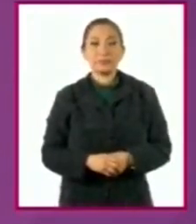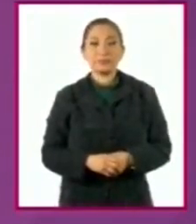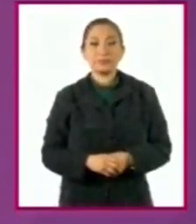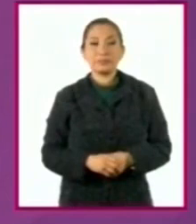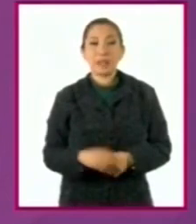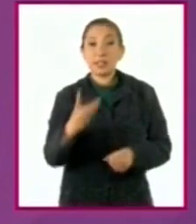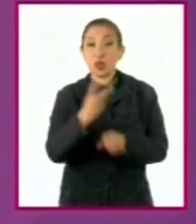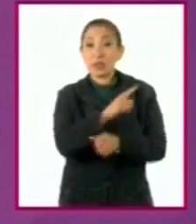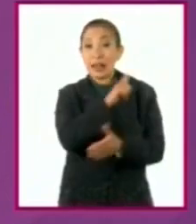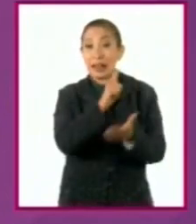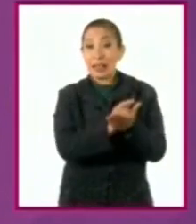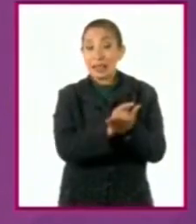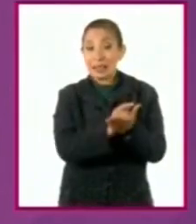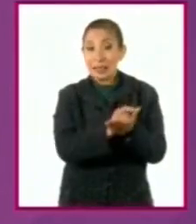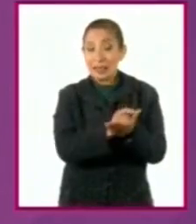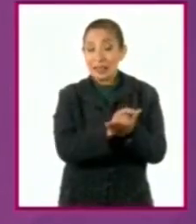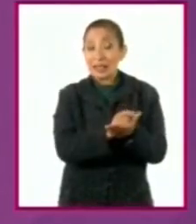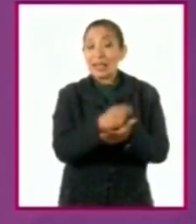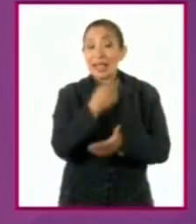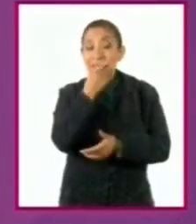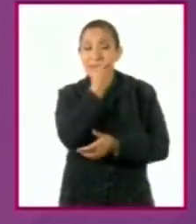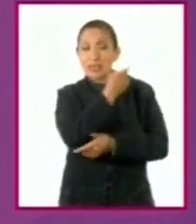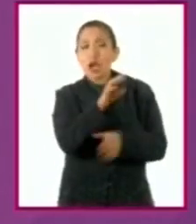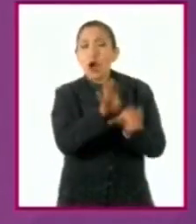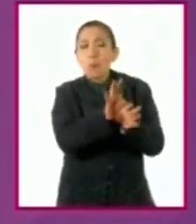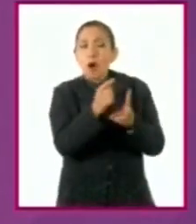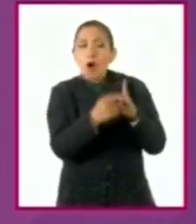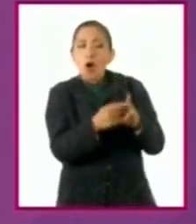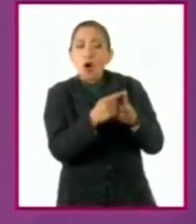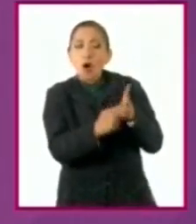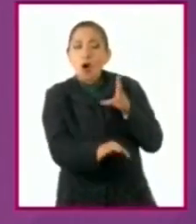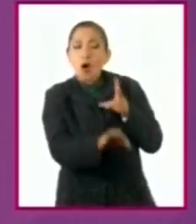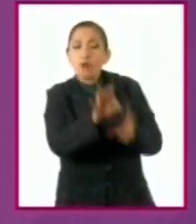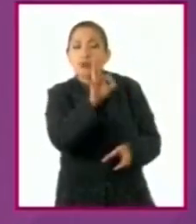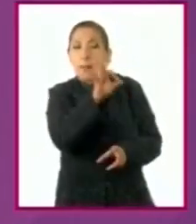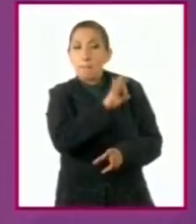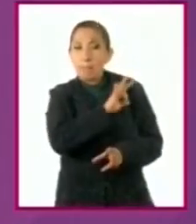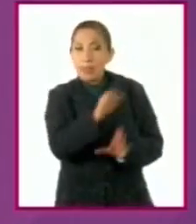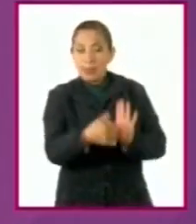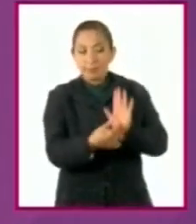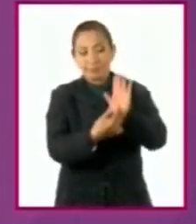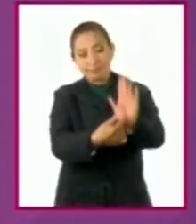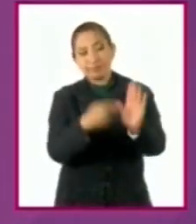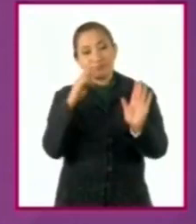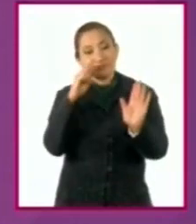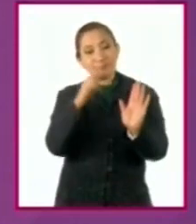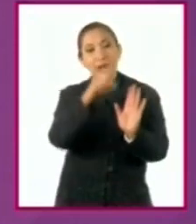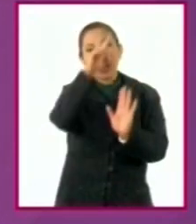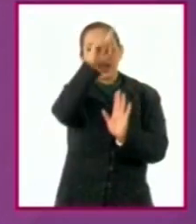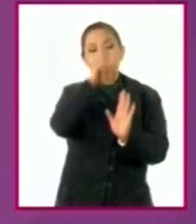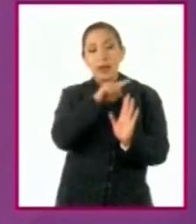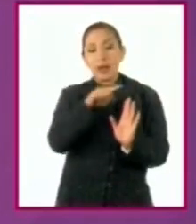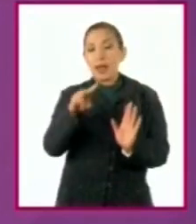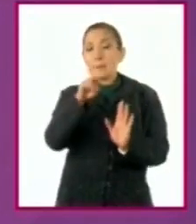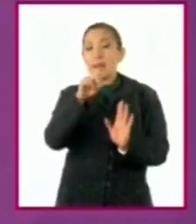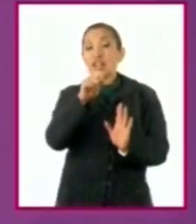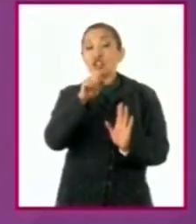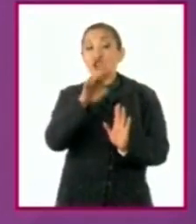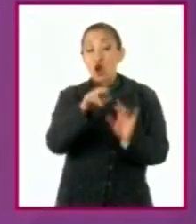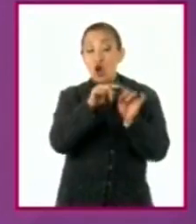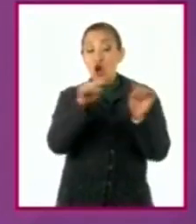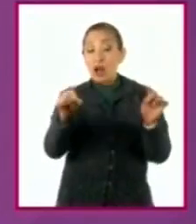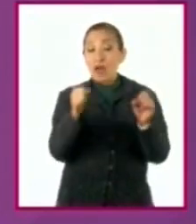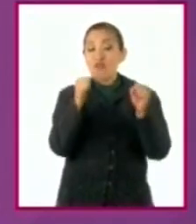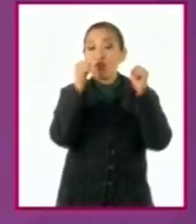La segunda ley de Newton nos dice cómo calcularla y se puede representar por medio de un vector, dado que la